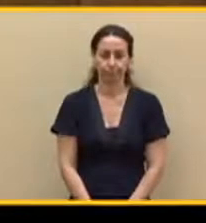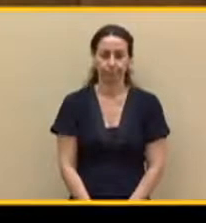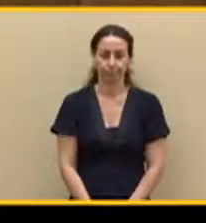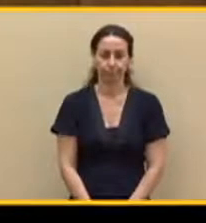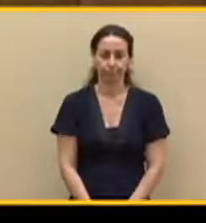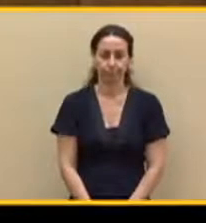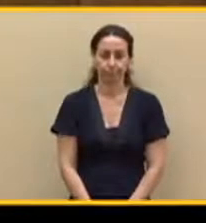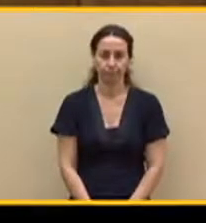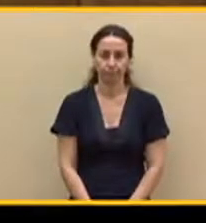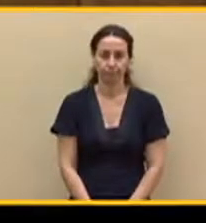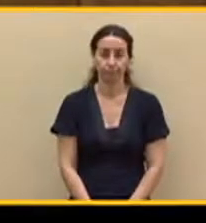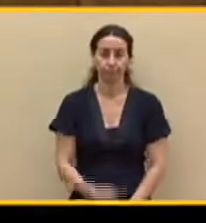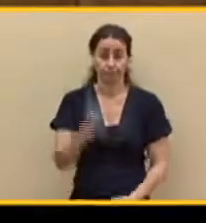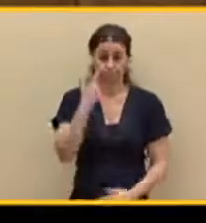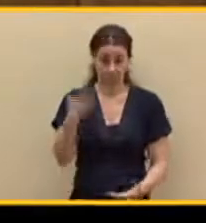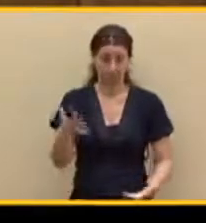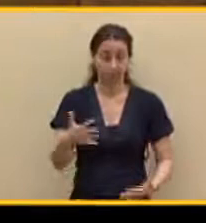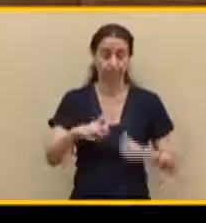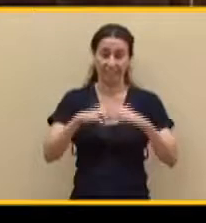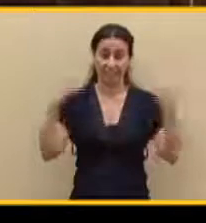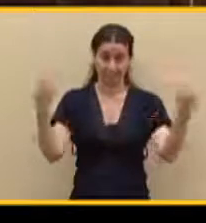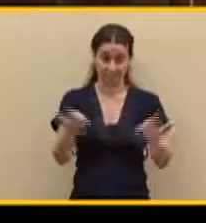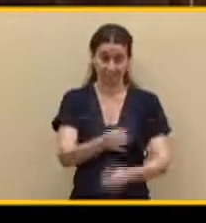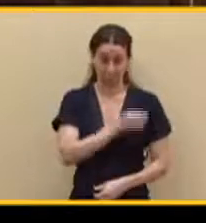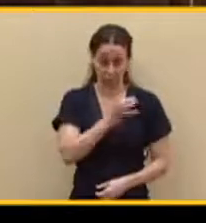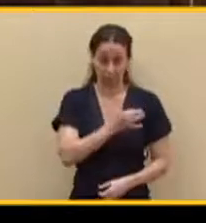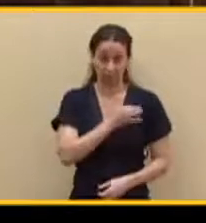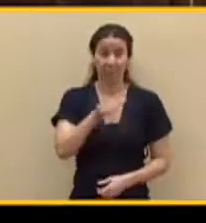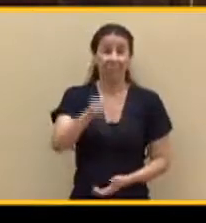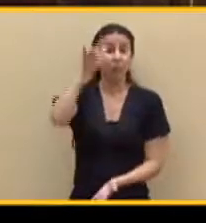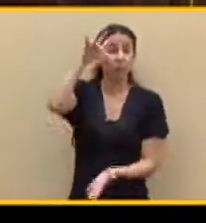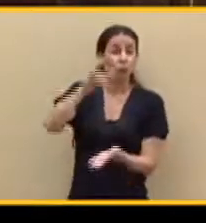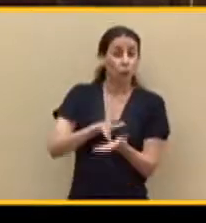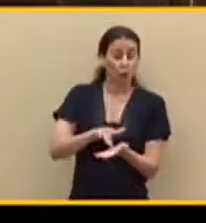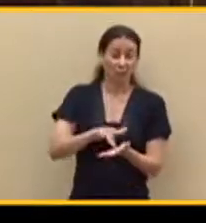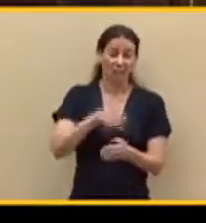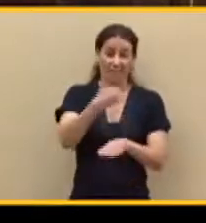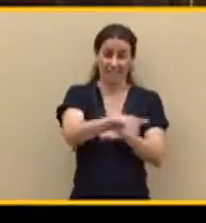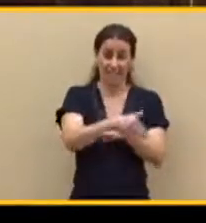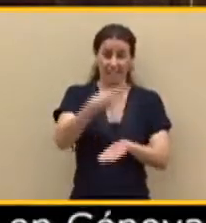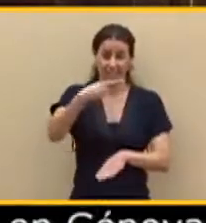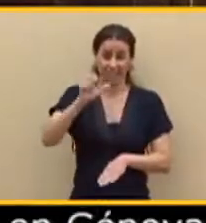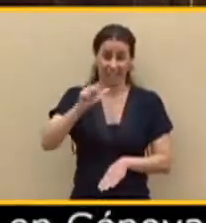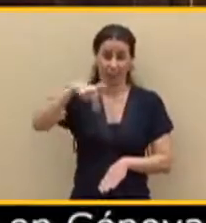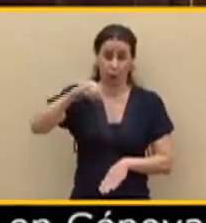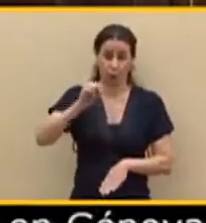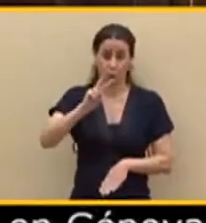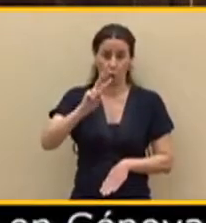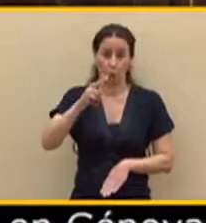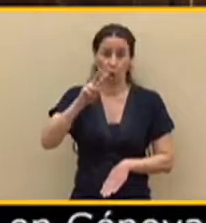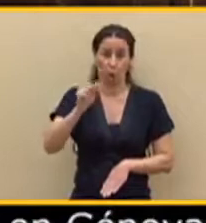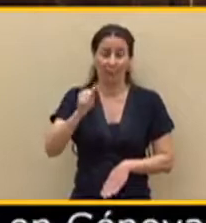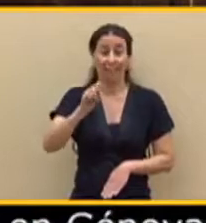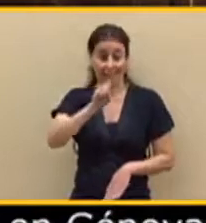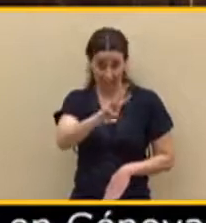Miren, señorías, desde aquella comparecencia en Génova 13, en el año 2009, ha llovido mucho y gracias al trabajo, como